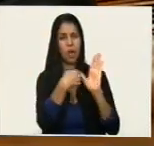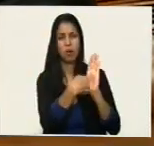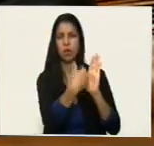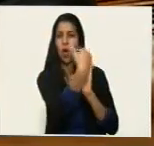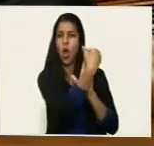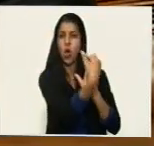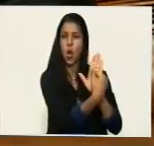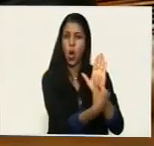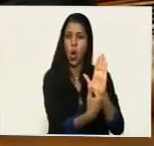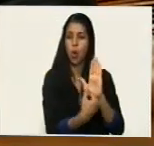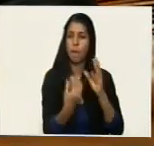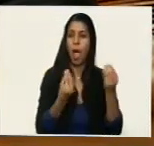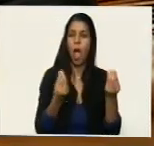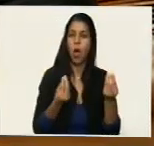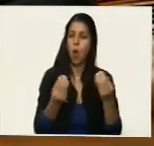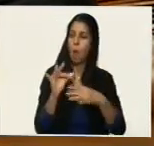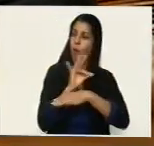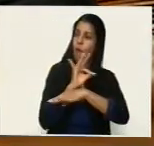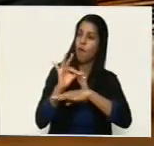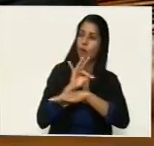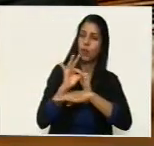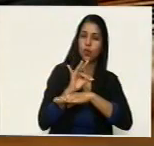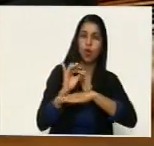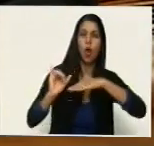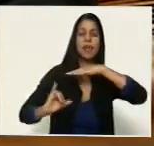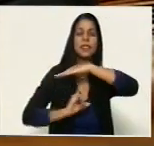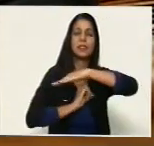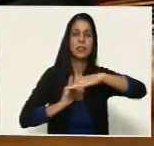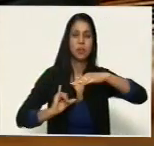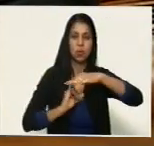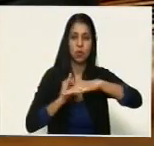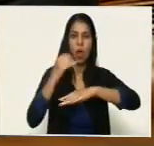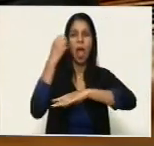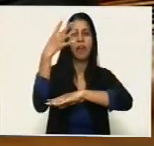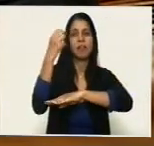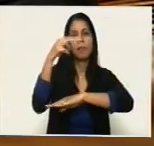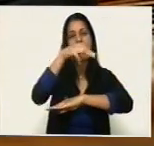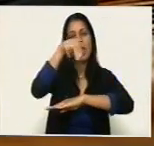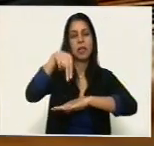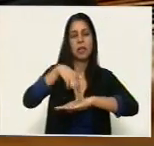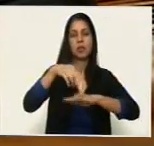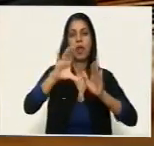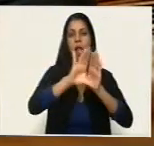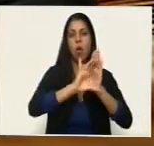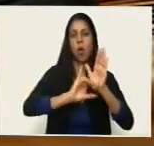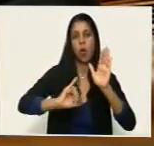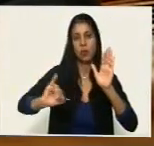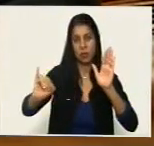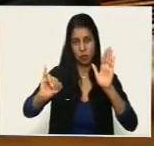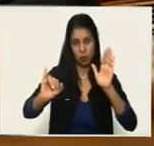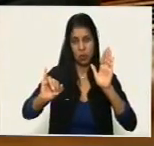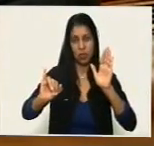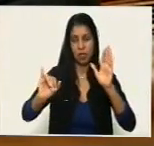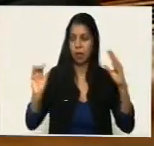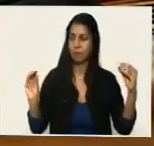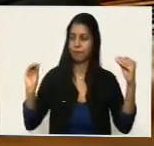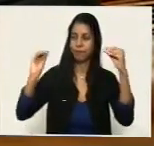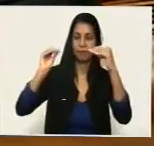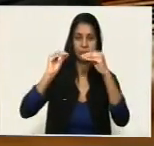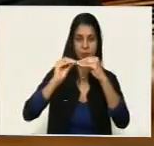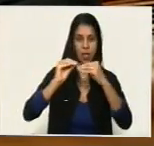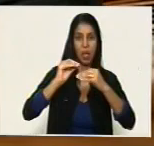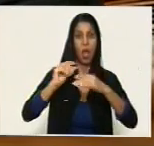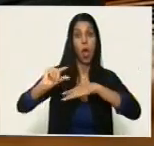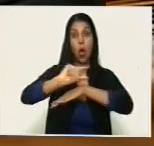el pleno funcionamiento institucional de la Asamblea Nacional Constituyente en armonía con los